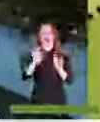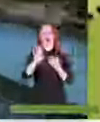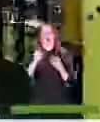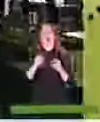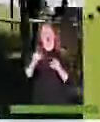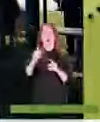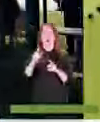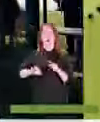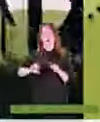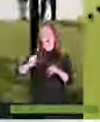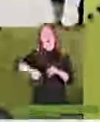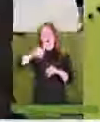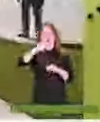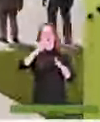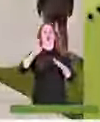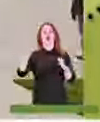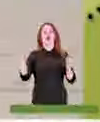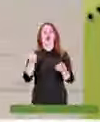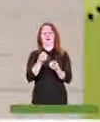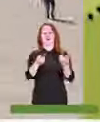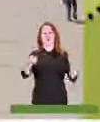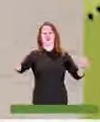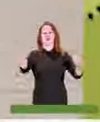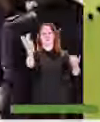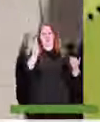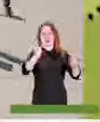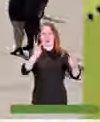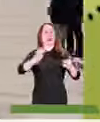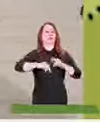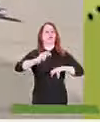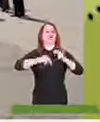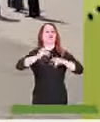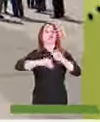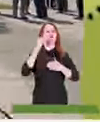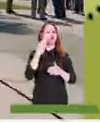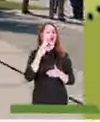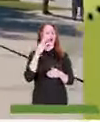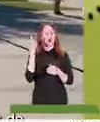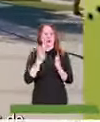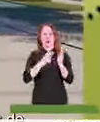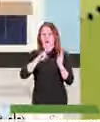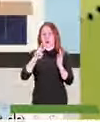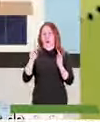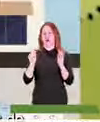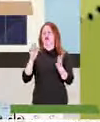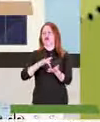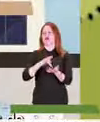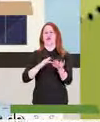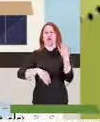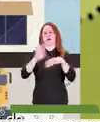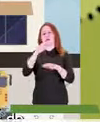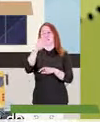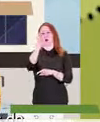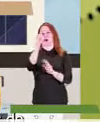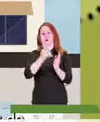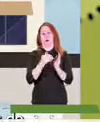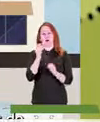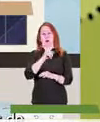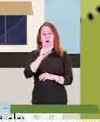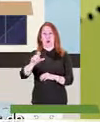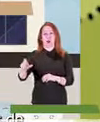primer tramo del Corredor Verde, que inicia construcción en 2022 y en el que participaron más de 50 mil personas